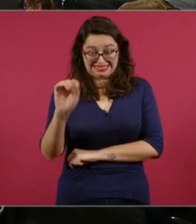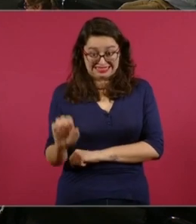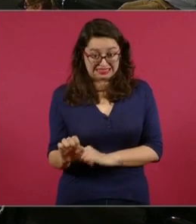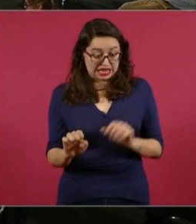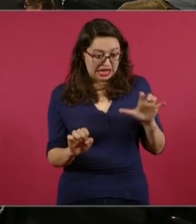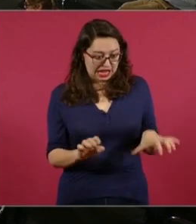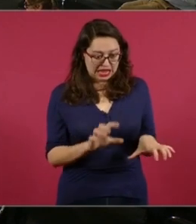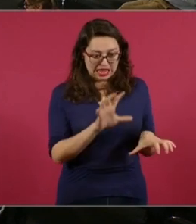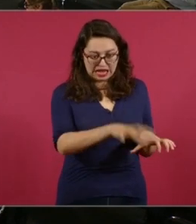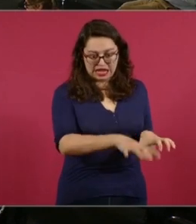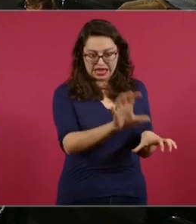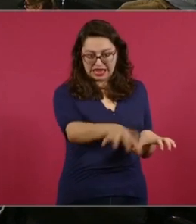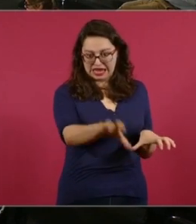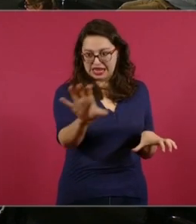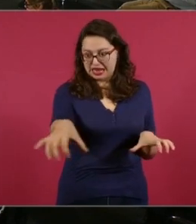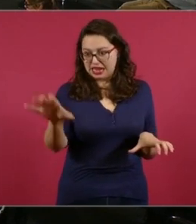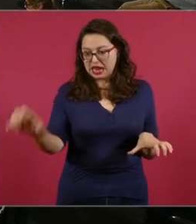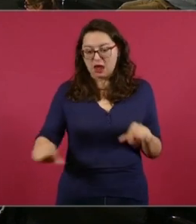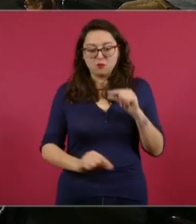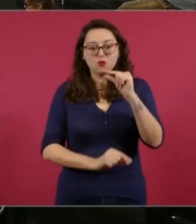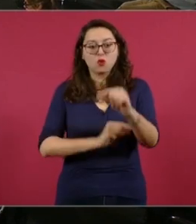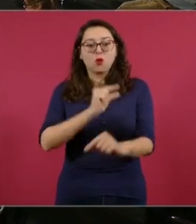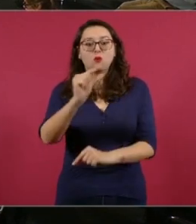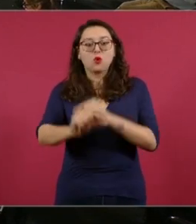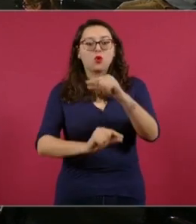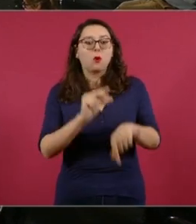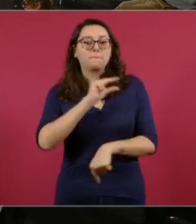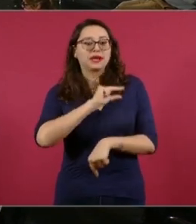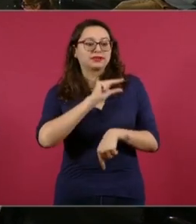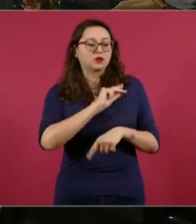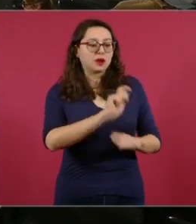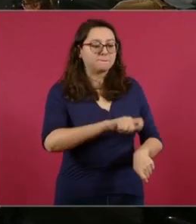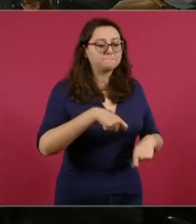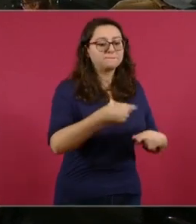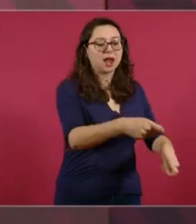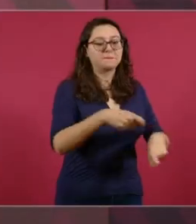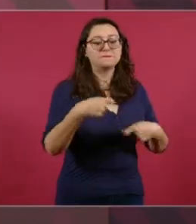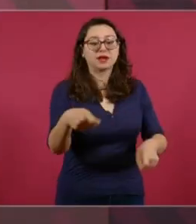privatizaron las ambulancias, los quirófanos,